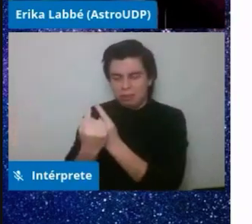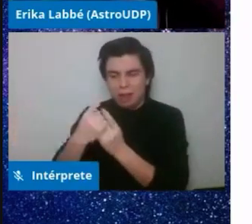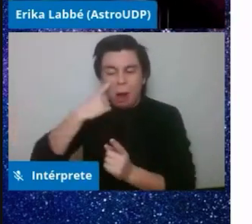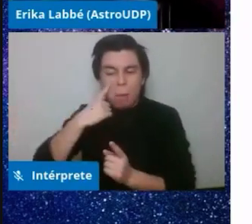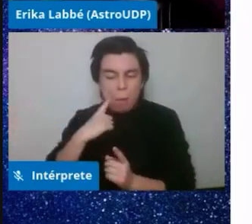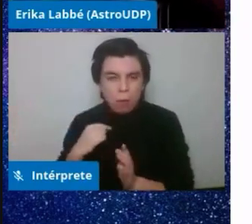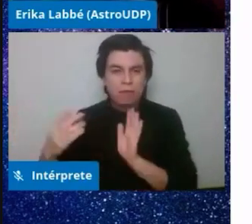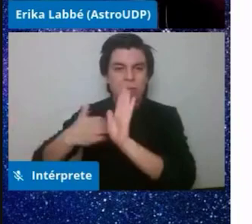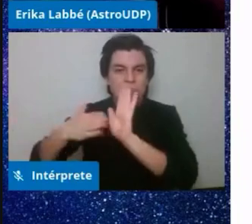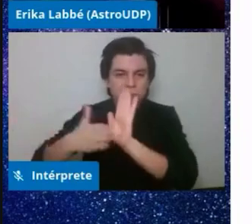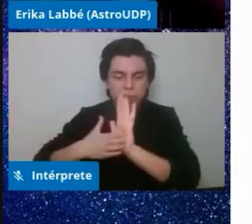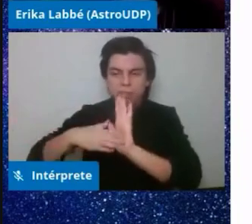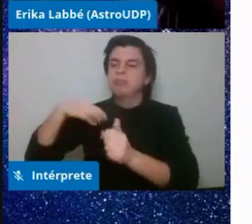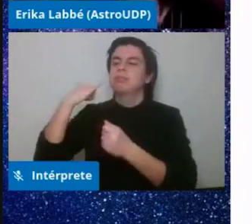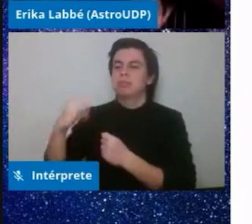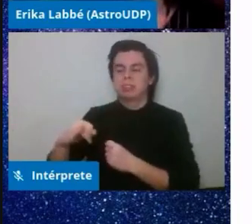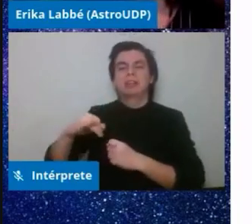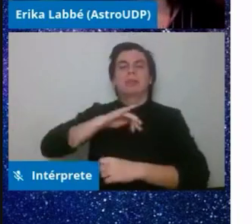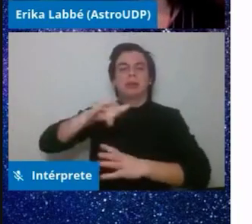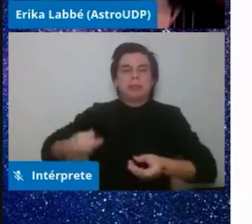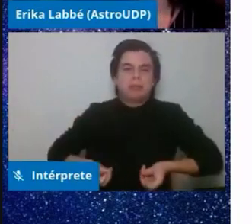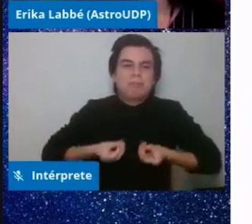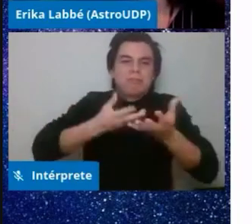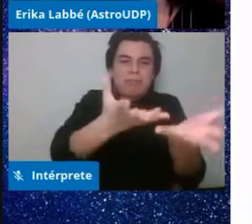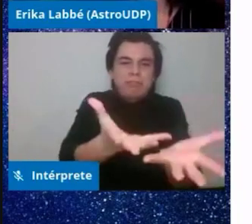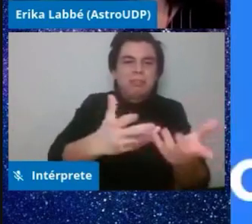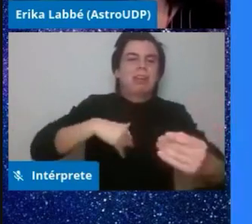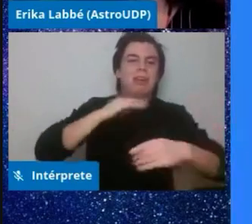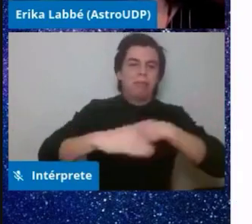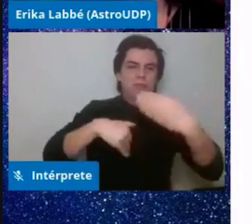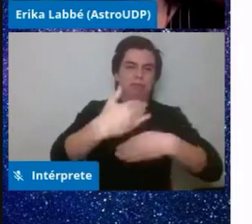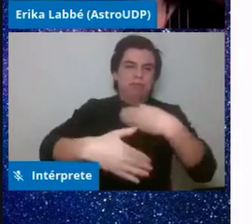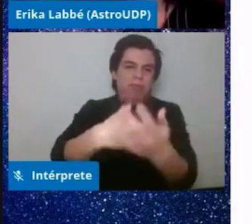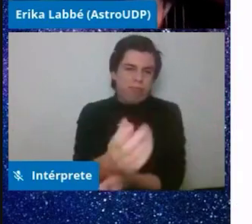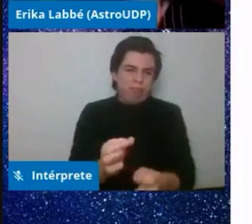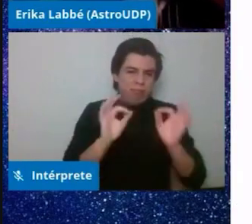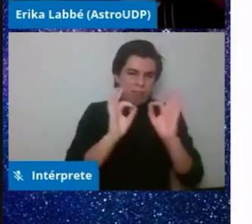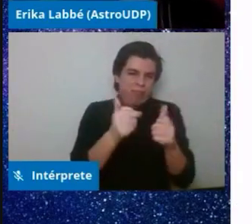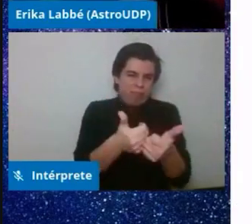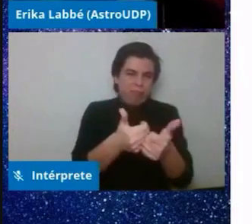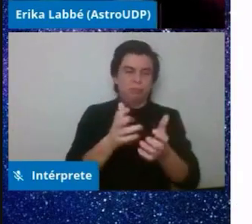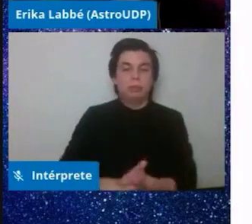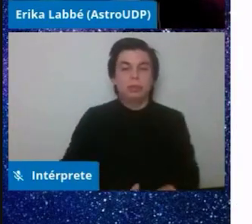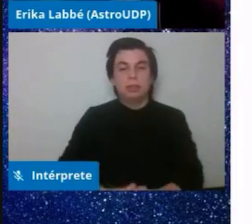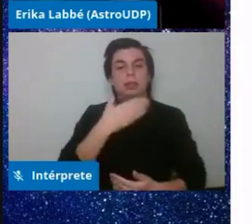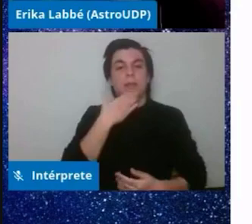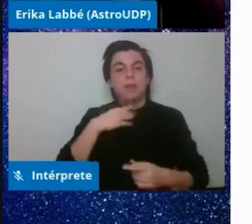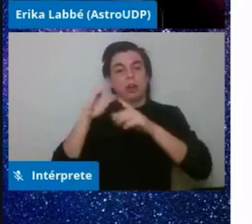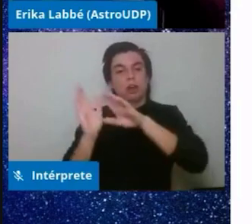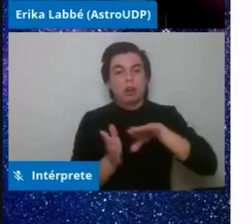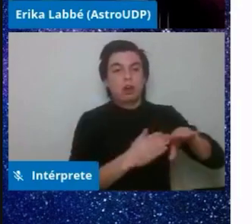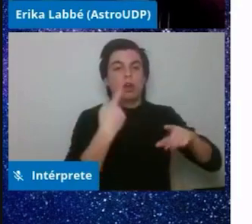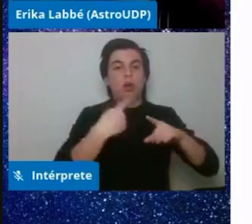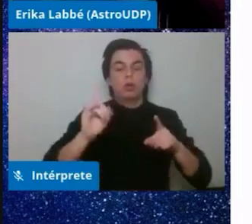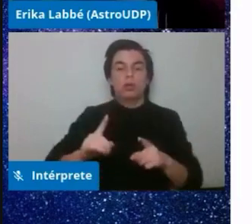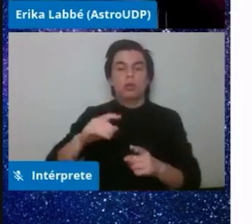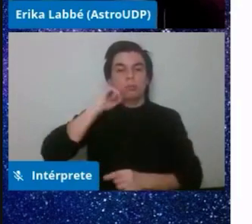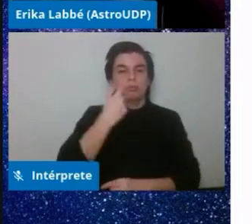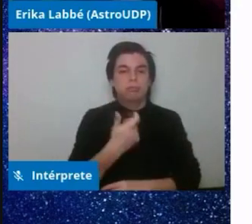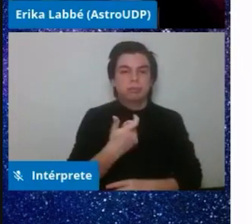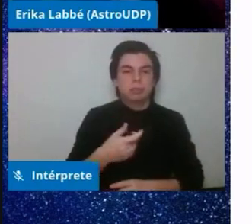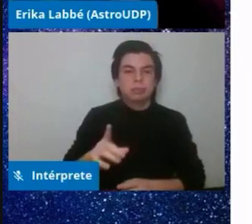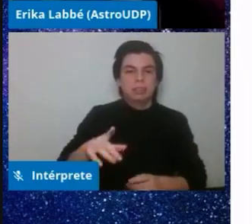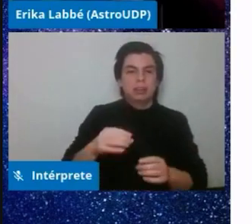tanto sí va a funcionar. Luego está otro concepto que es muy discutido, lo que se llama el